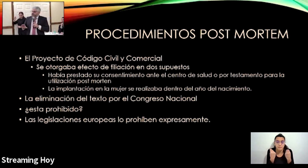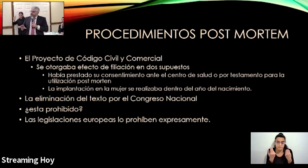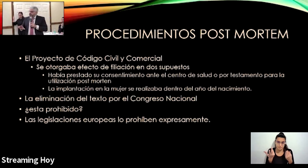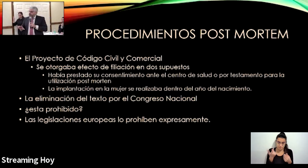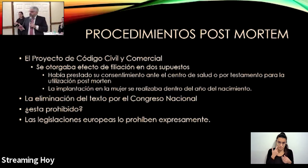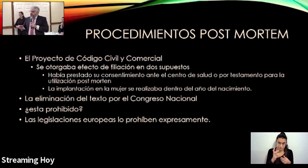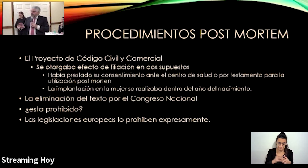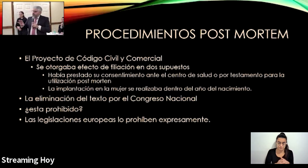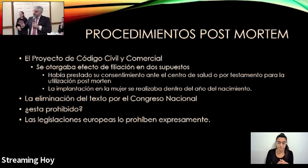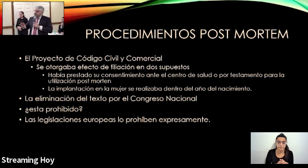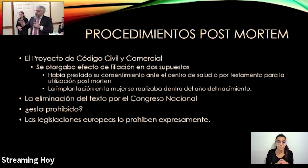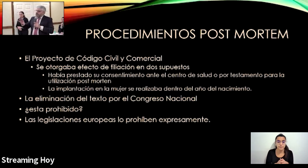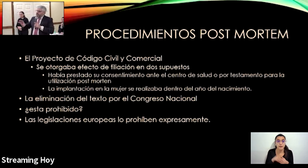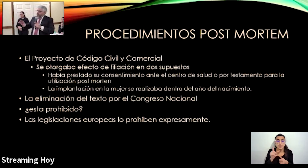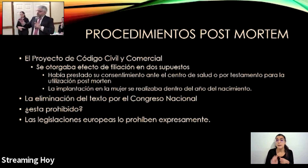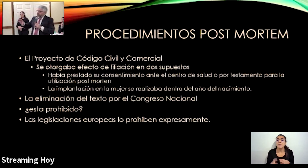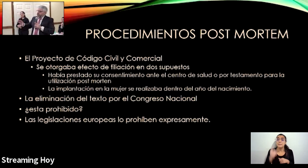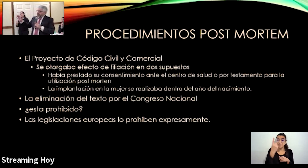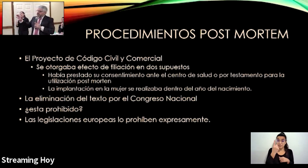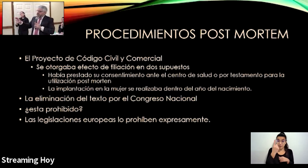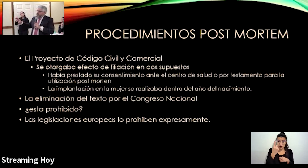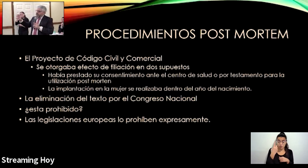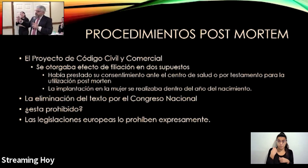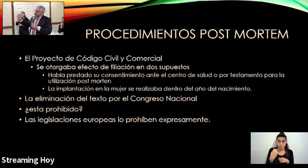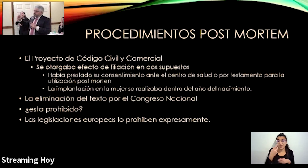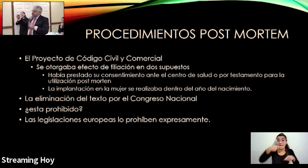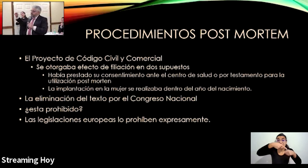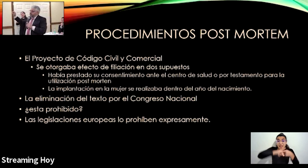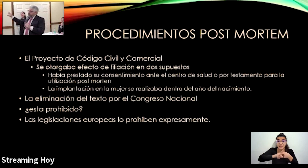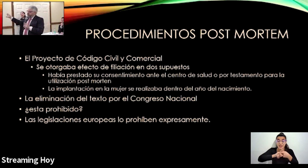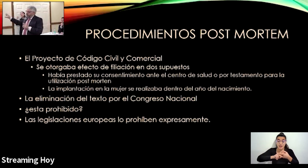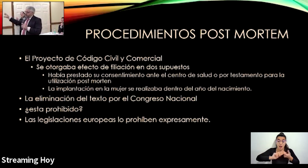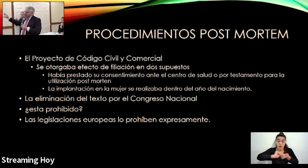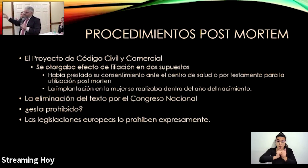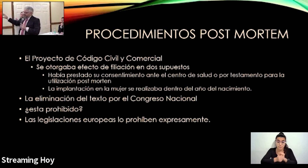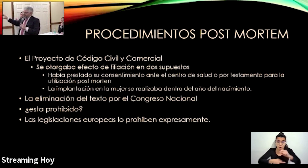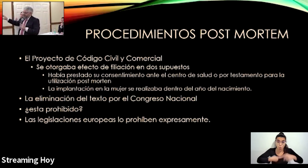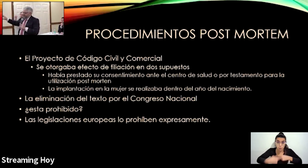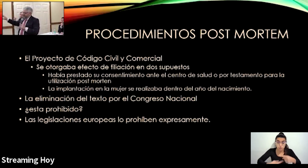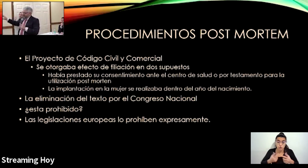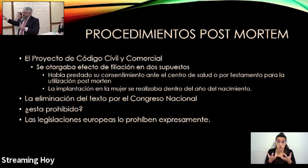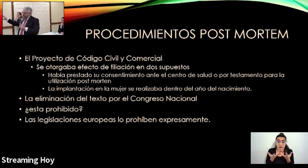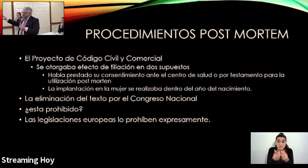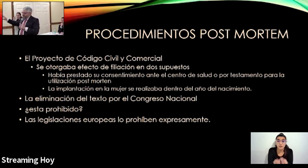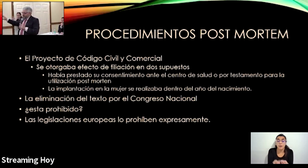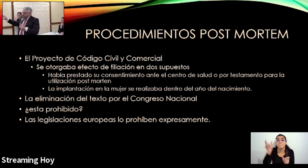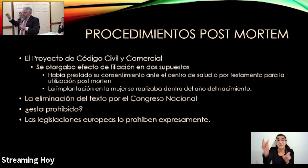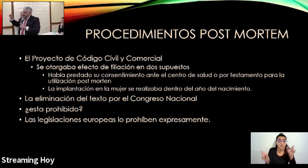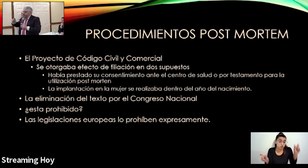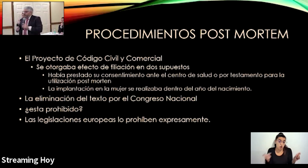manera. En principio, las técnicas de reproducción humana asistida debían hacerse entre personas vivas.